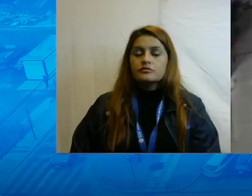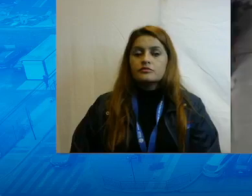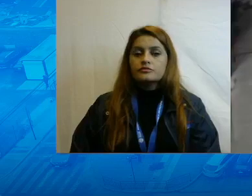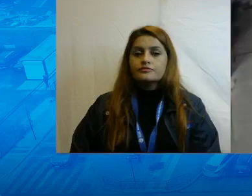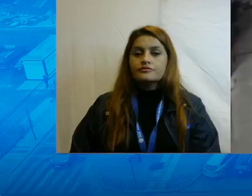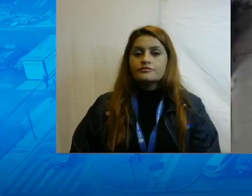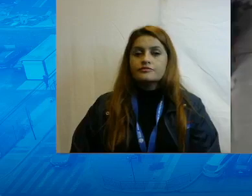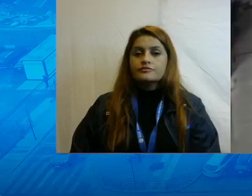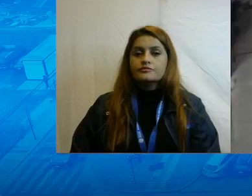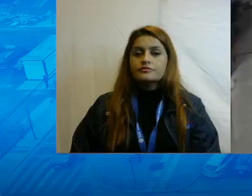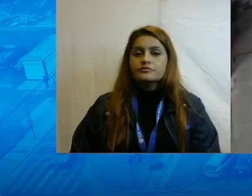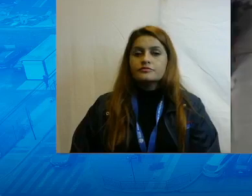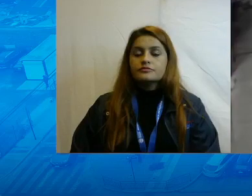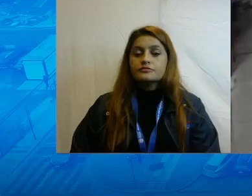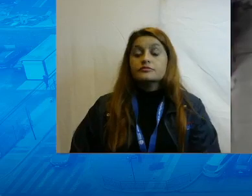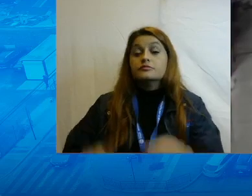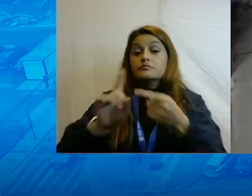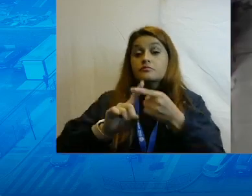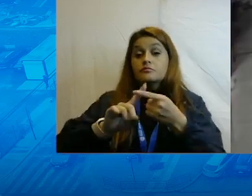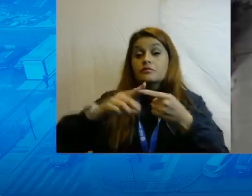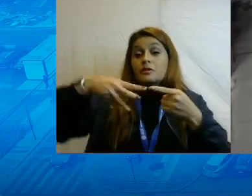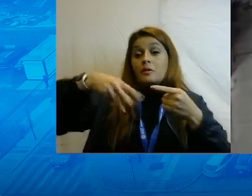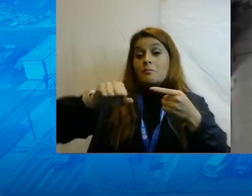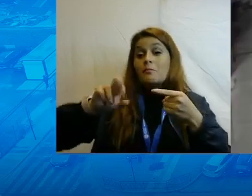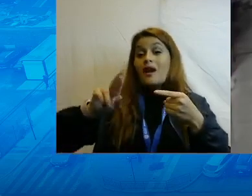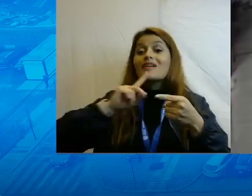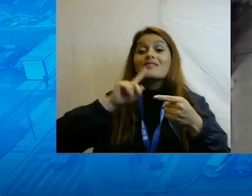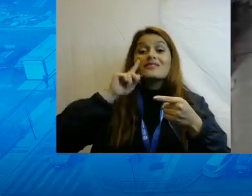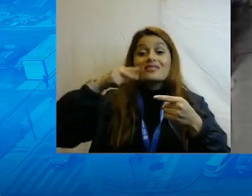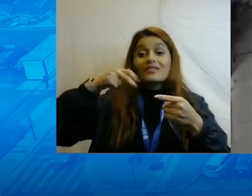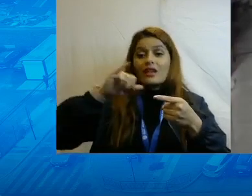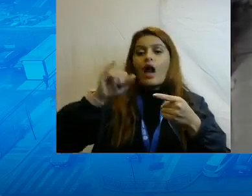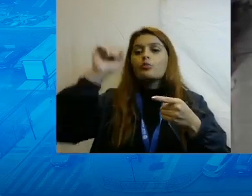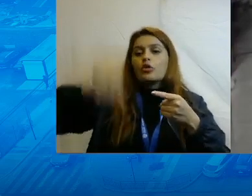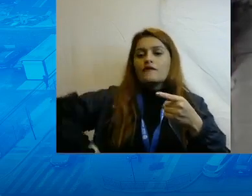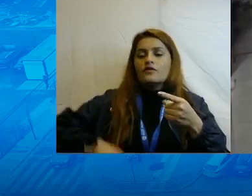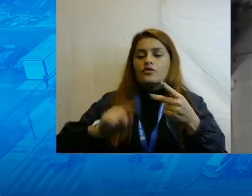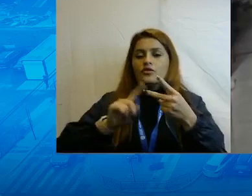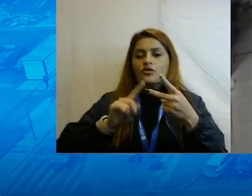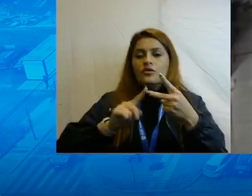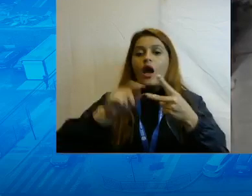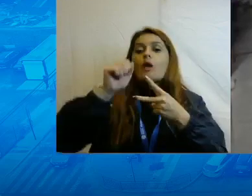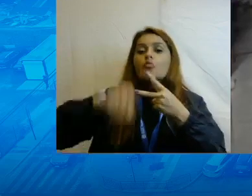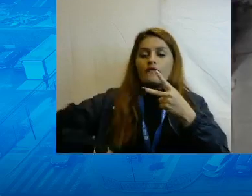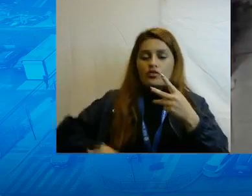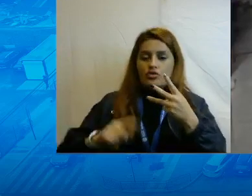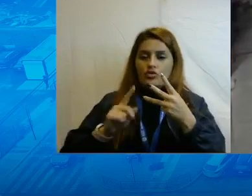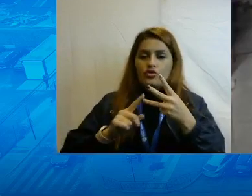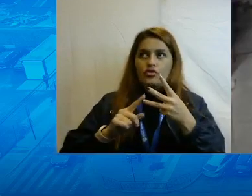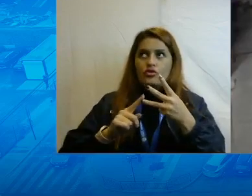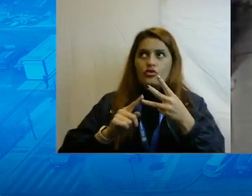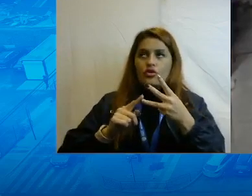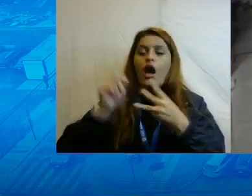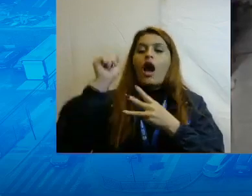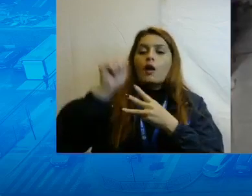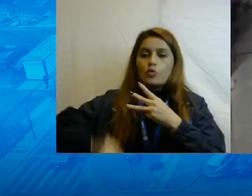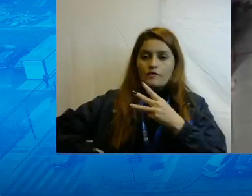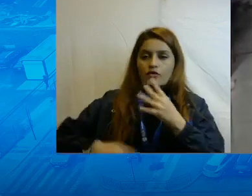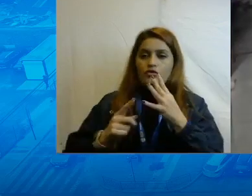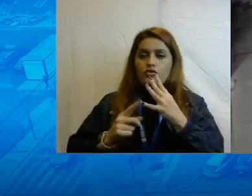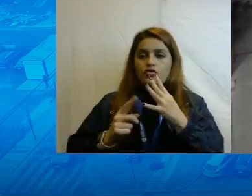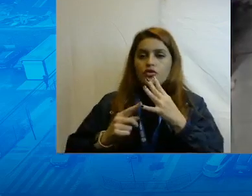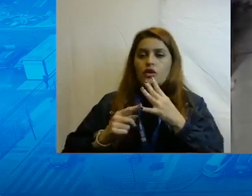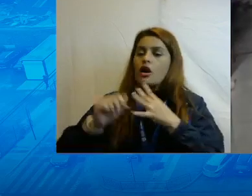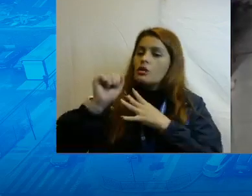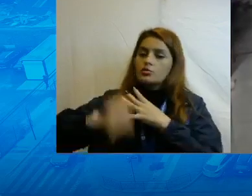Consejo. Señor Martínez. Apruebo. Domínguez. Apruebo. Alarcón. Apruebo.